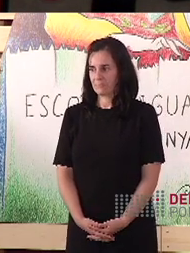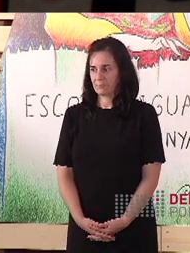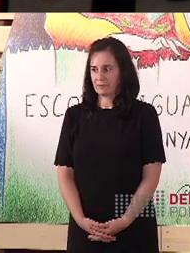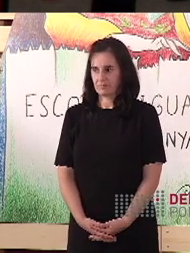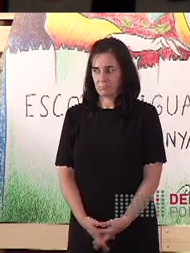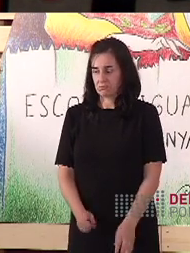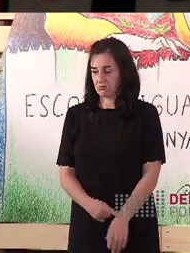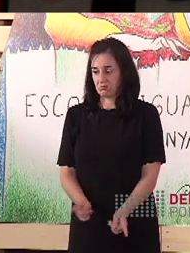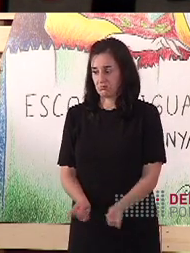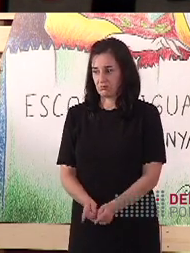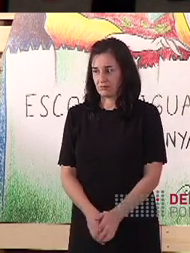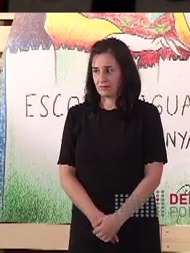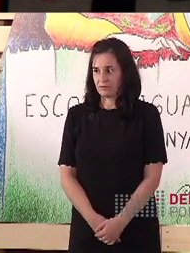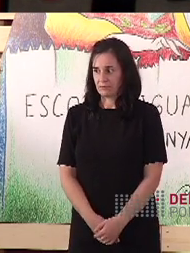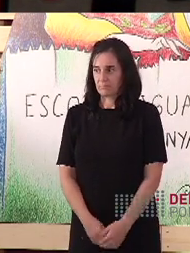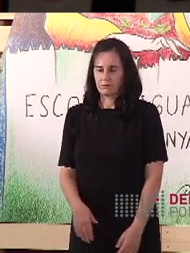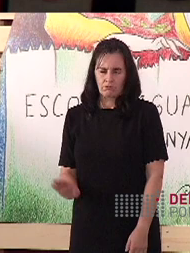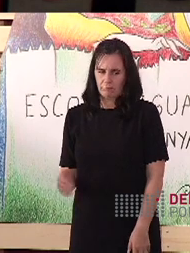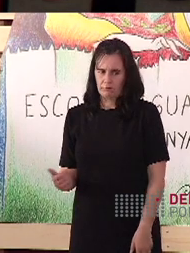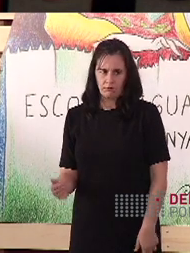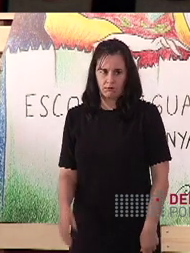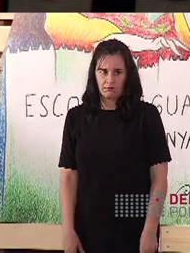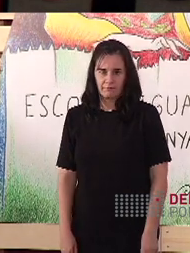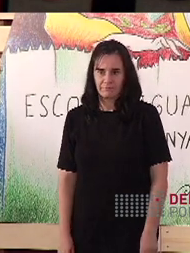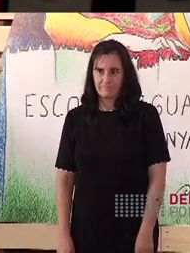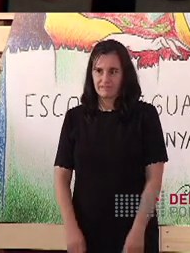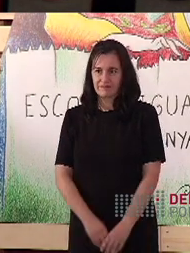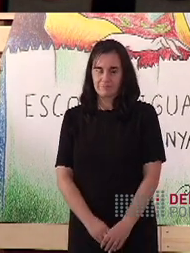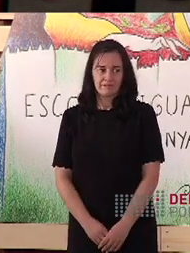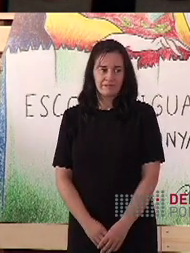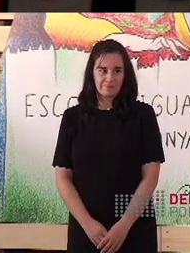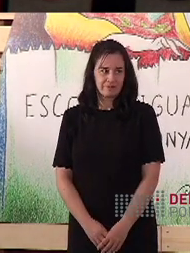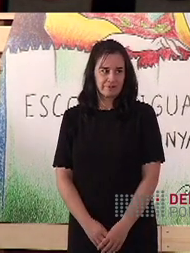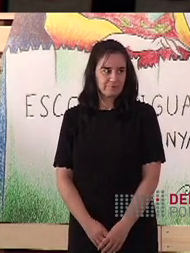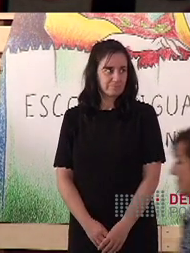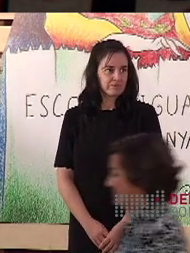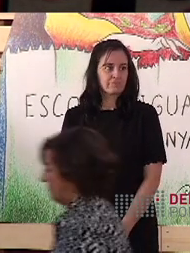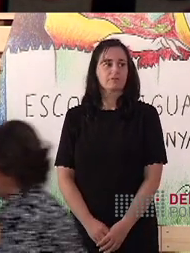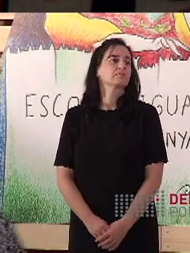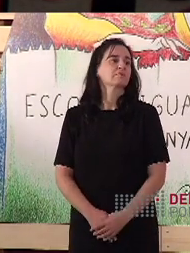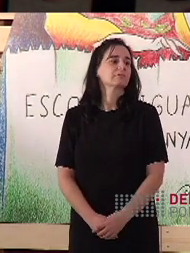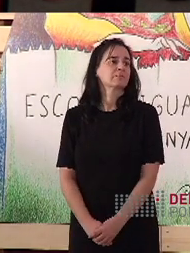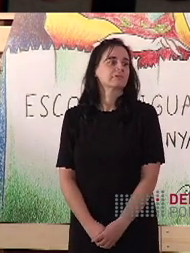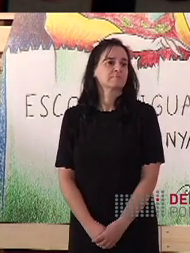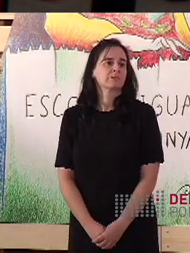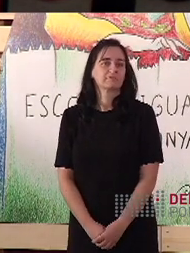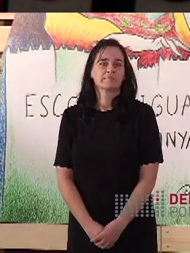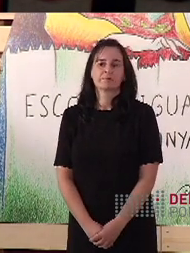Se puede hacer, ¿eh? ¿Sí? Lo hemos hecho bastante bien. No, me también, es que ellas ya saben lo que estamos hablando. Claro, no tenemos que estar